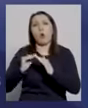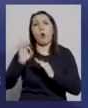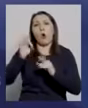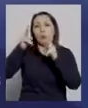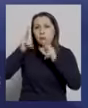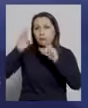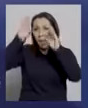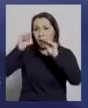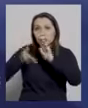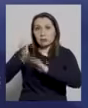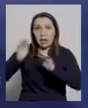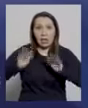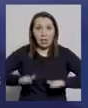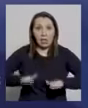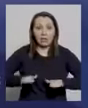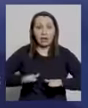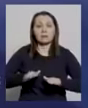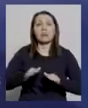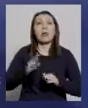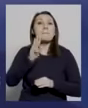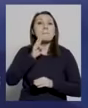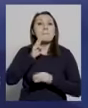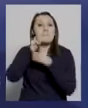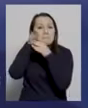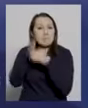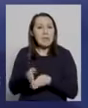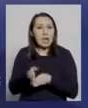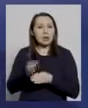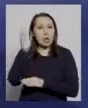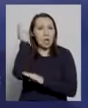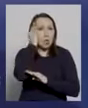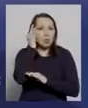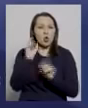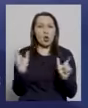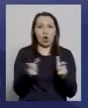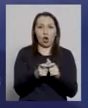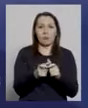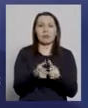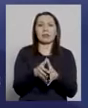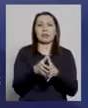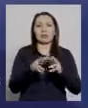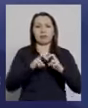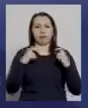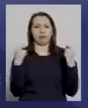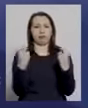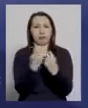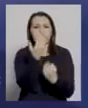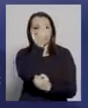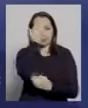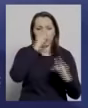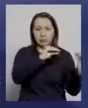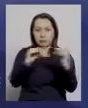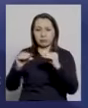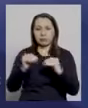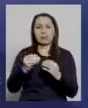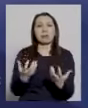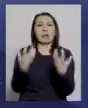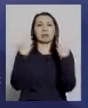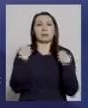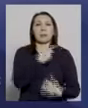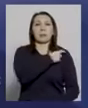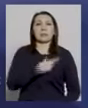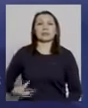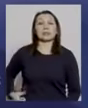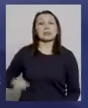queda, se manejan los días miércoles en el comité ampliado de expertos que dirige el presidente